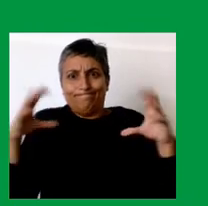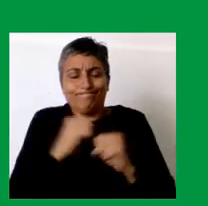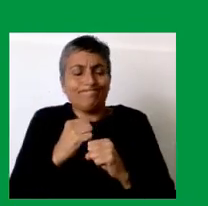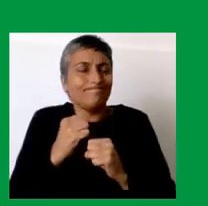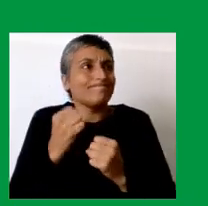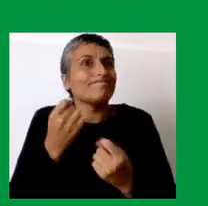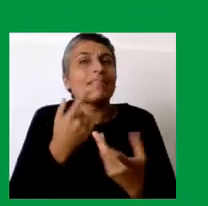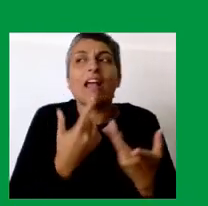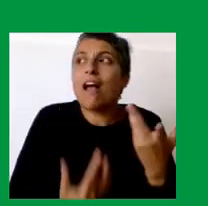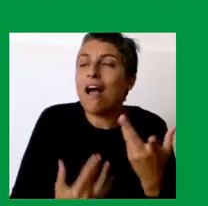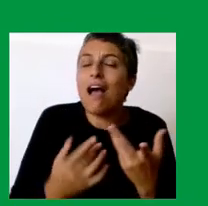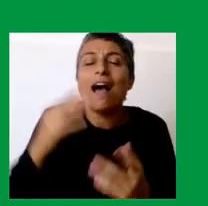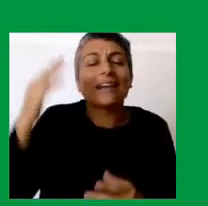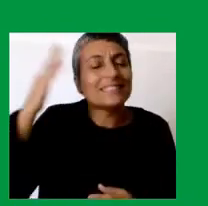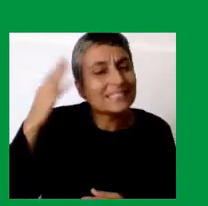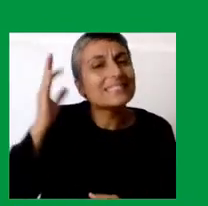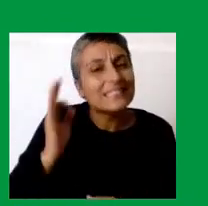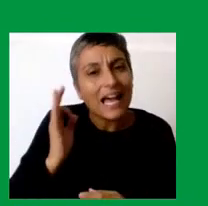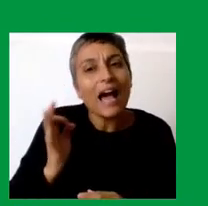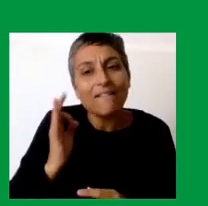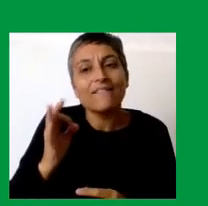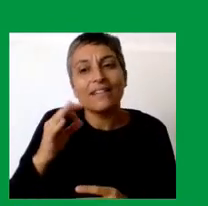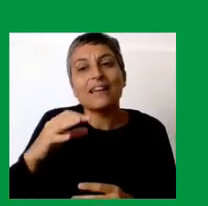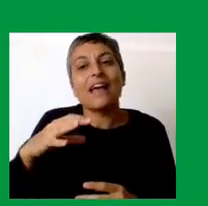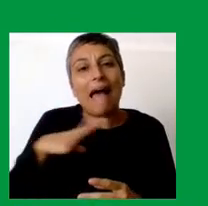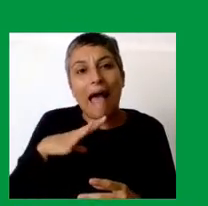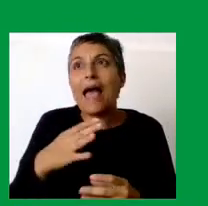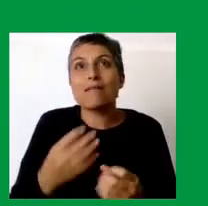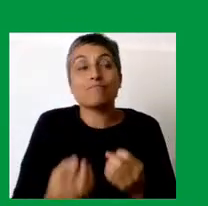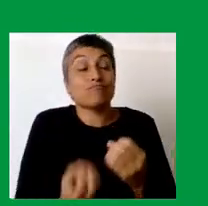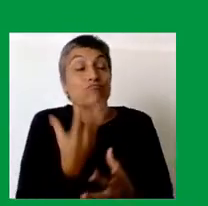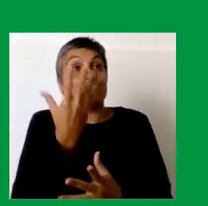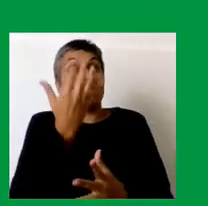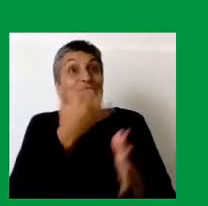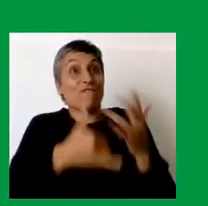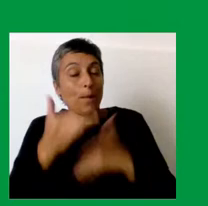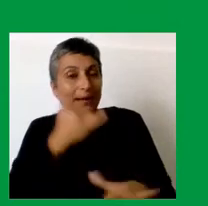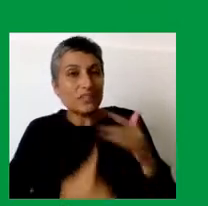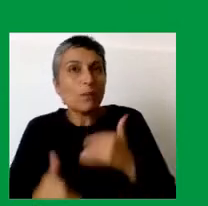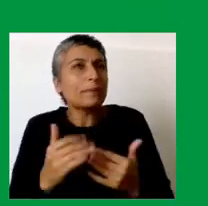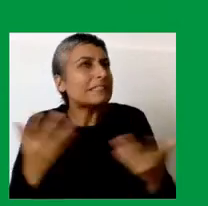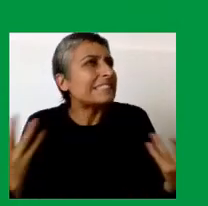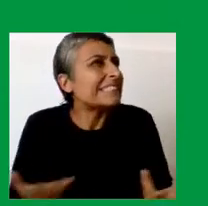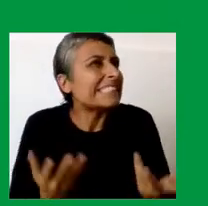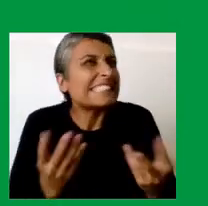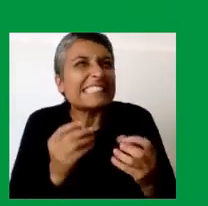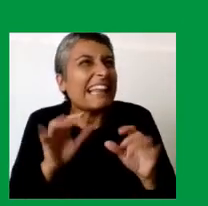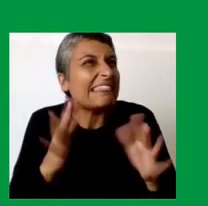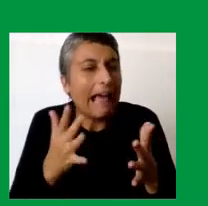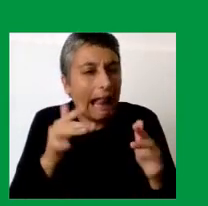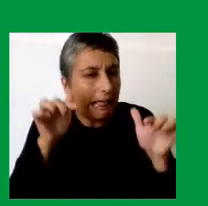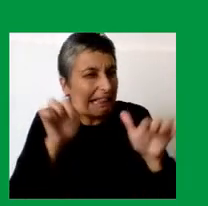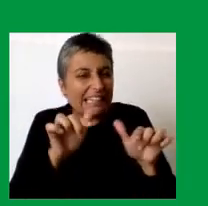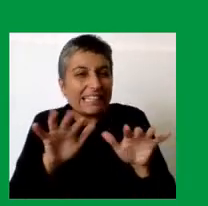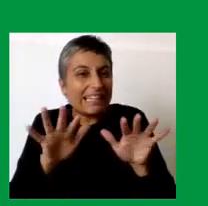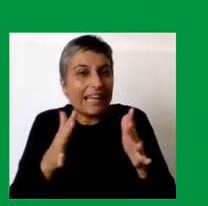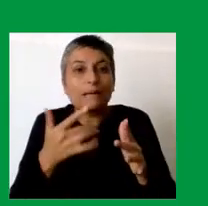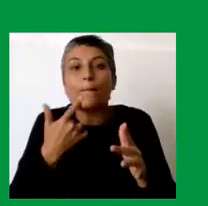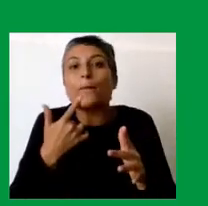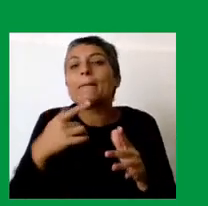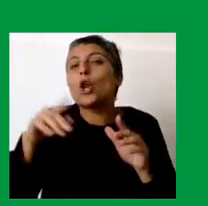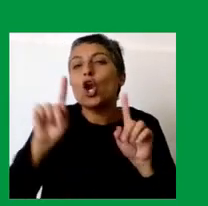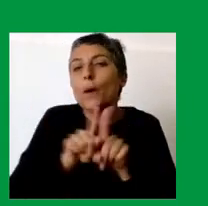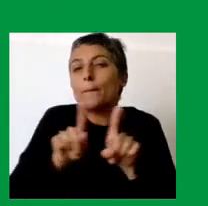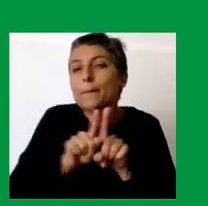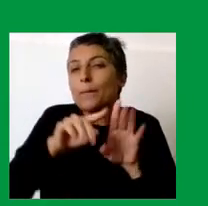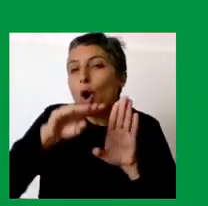¿no? Sabemos que hay una entrada, un input de información, una salida, pero no sabemos bien qué pasa ahí adentro, por ejemplo, con los algoritmos,